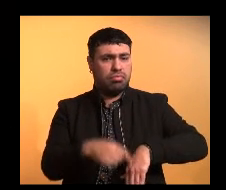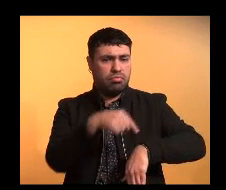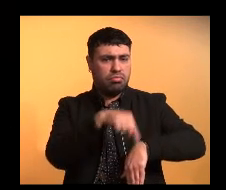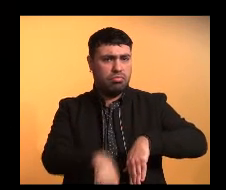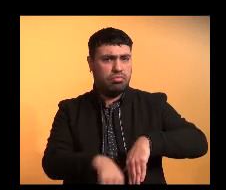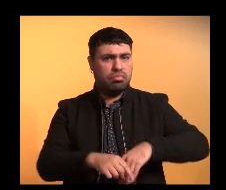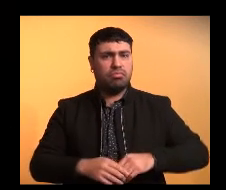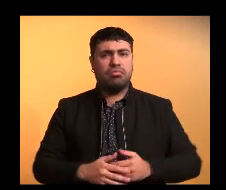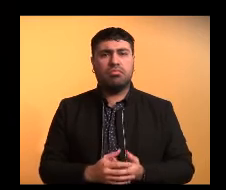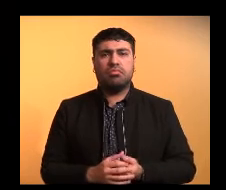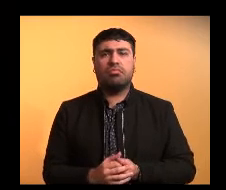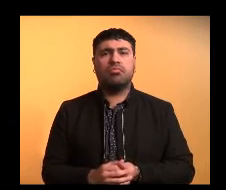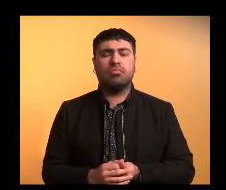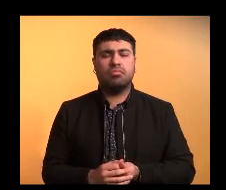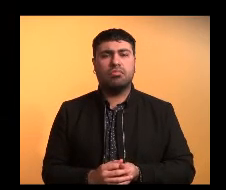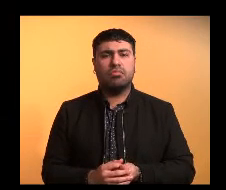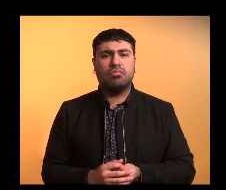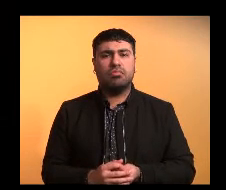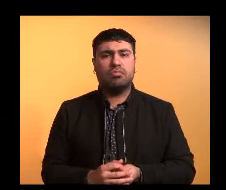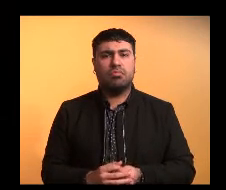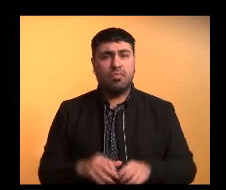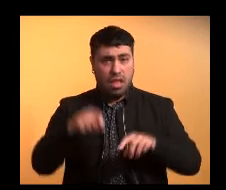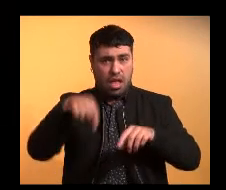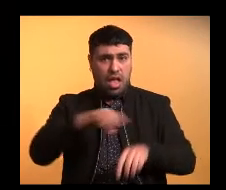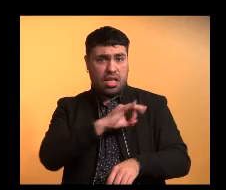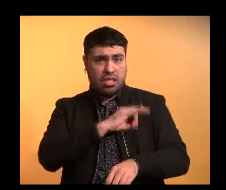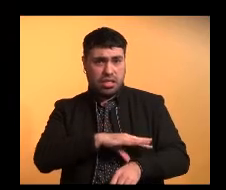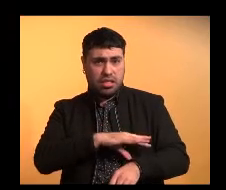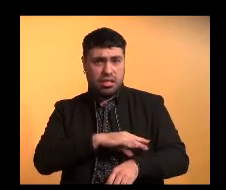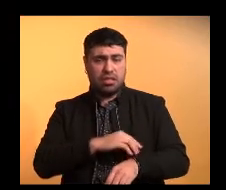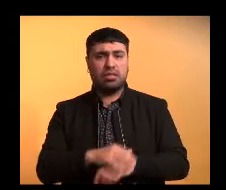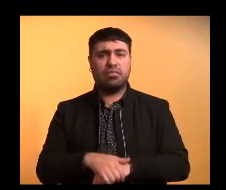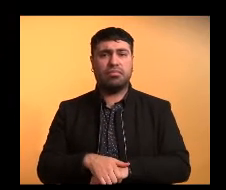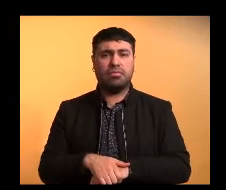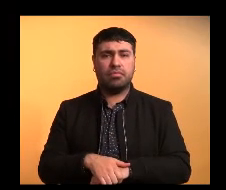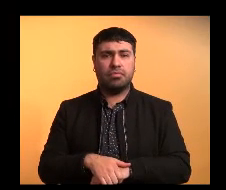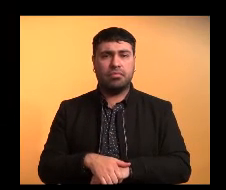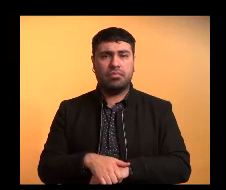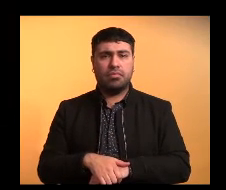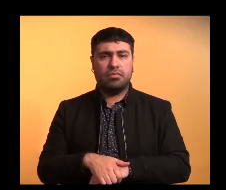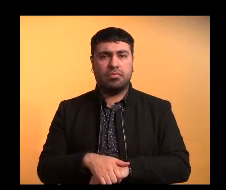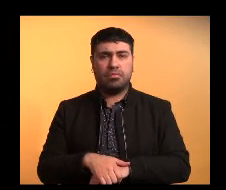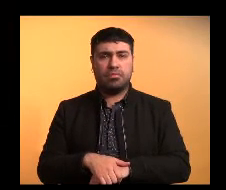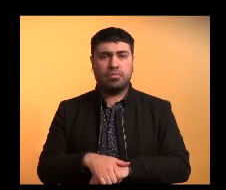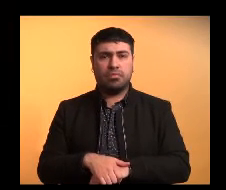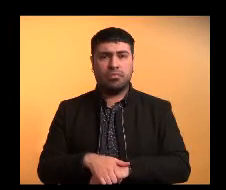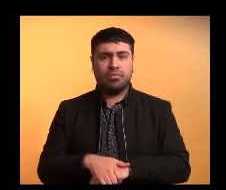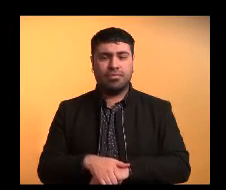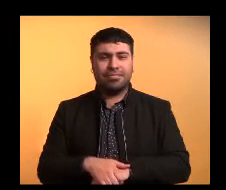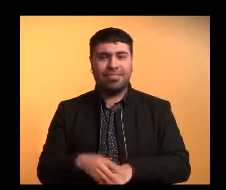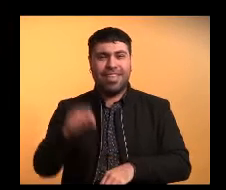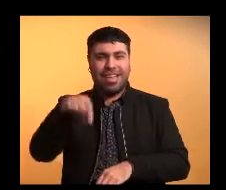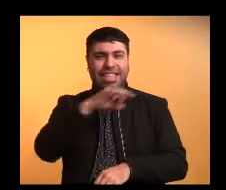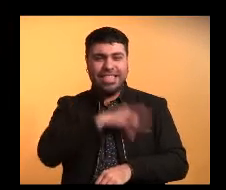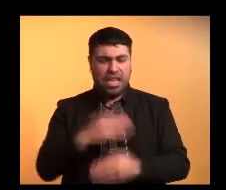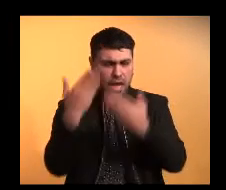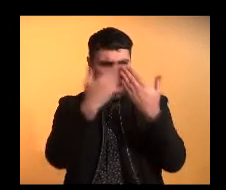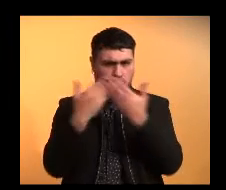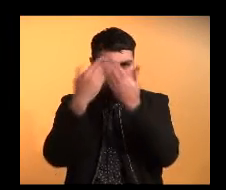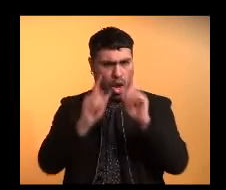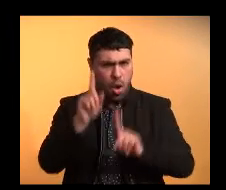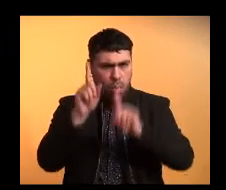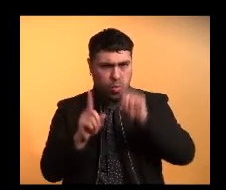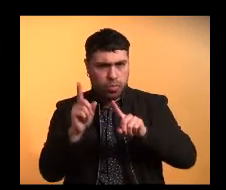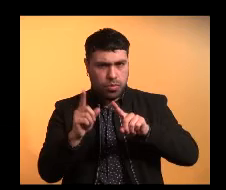estudios genéticos recientes han demostrado que la especie que existe en Chile continental y la especie que existe en Antártica son especies diferentes. Así que